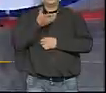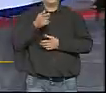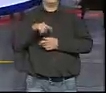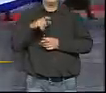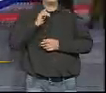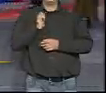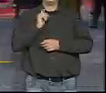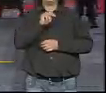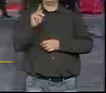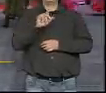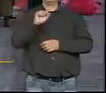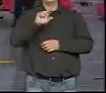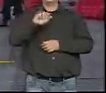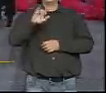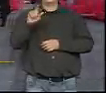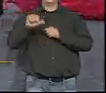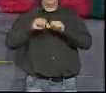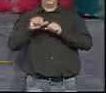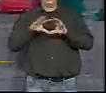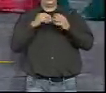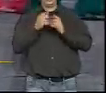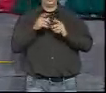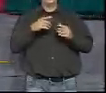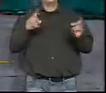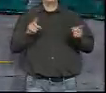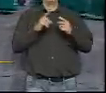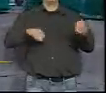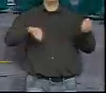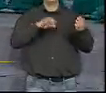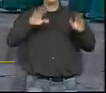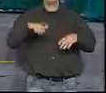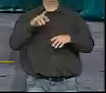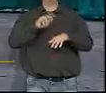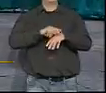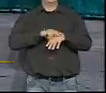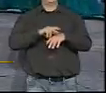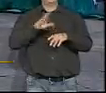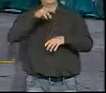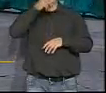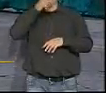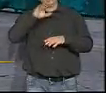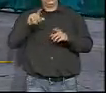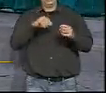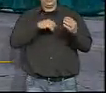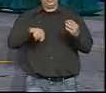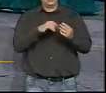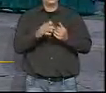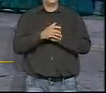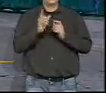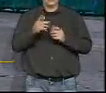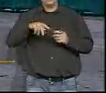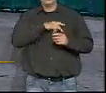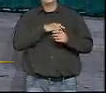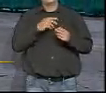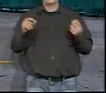profesora Susi Sacco. Banda de músicos de la Policía Nacional acompañando a estos jóvenes del Ballet Mimipá. Saludan al